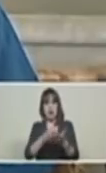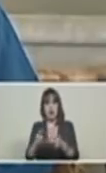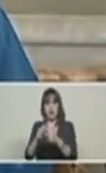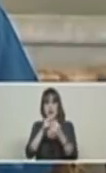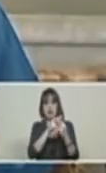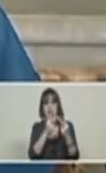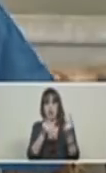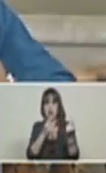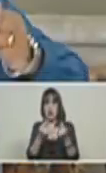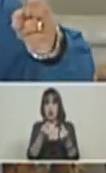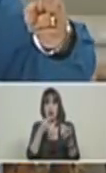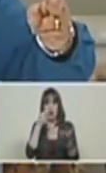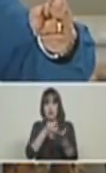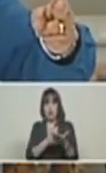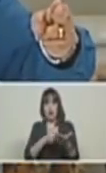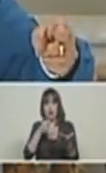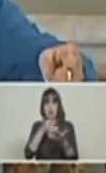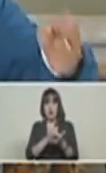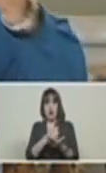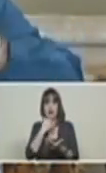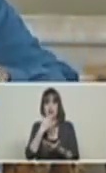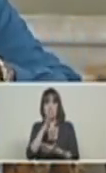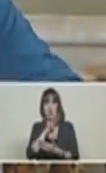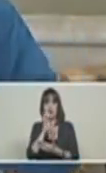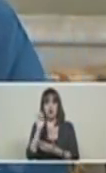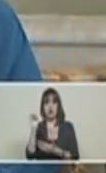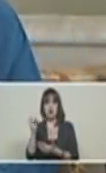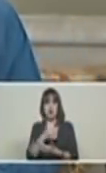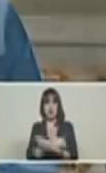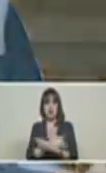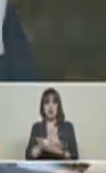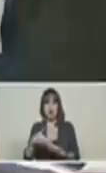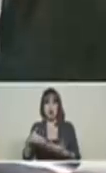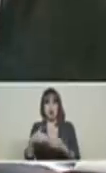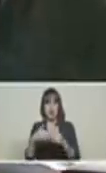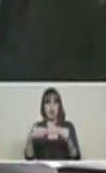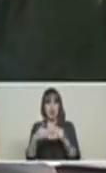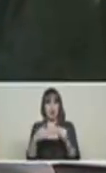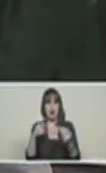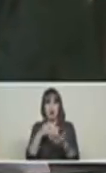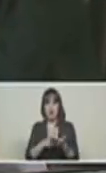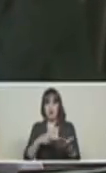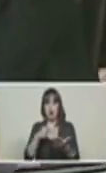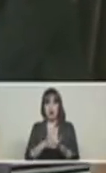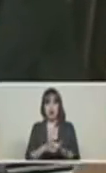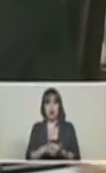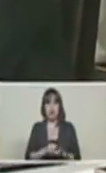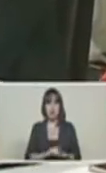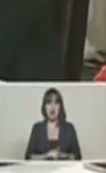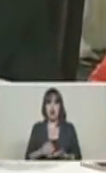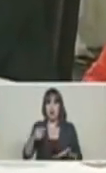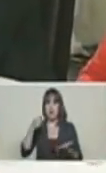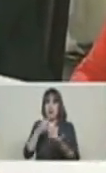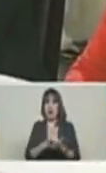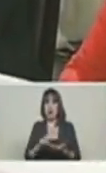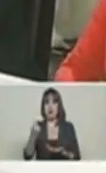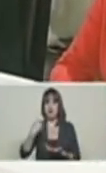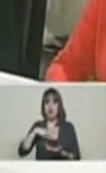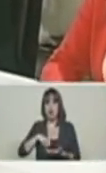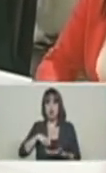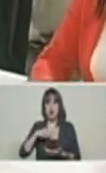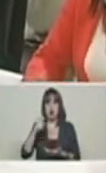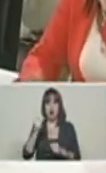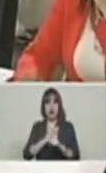dado casi 400 millones de dólares para las importaciones. Le he pagado el sueldo de sus trabajadores. ¿Qué excusa